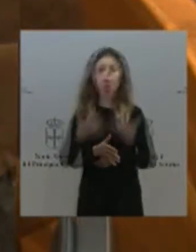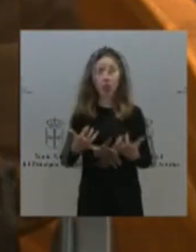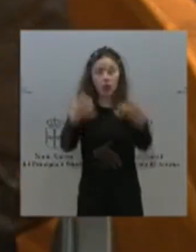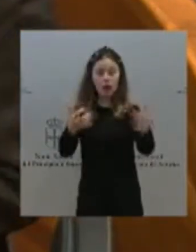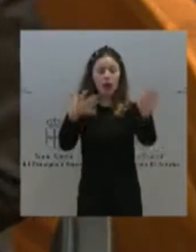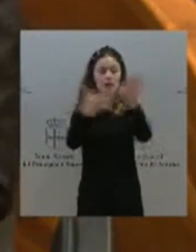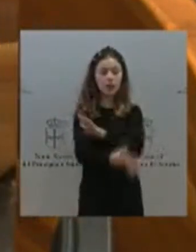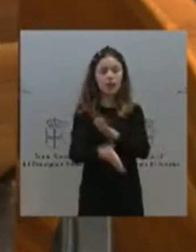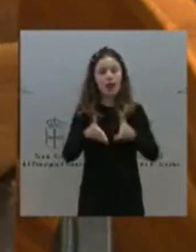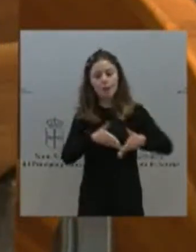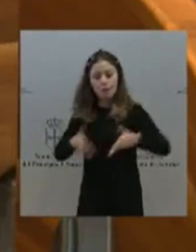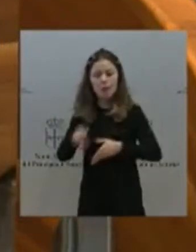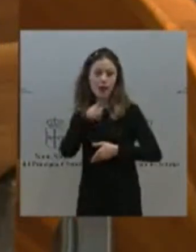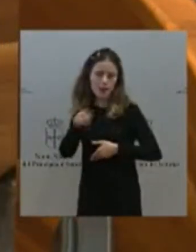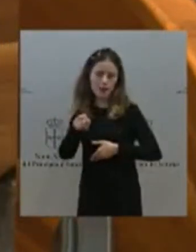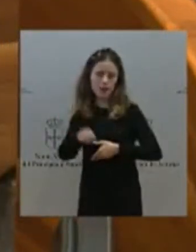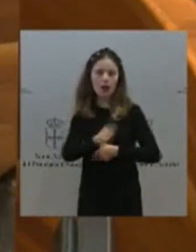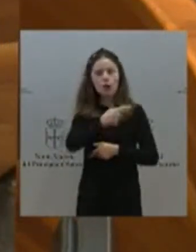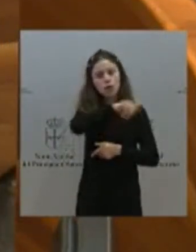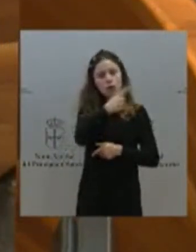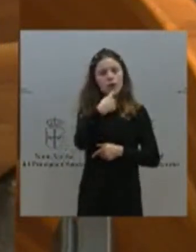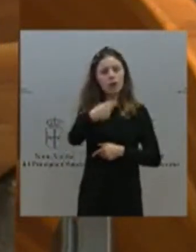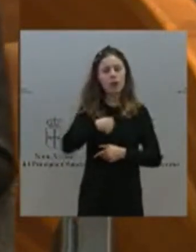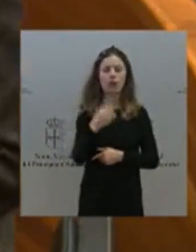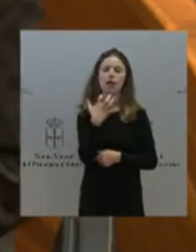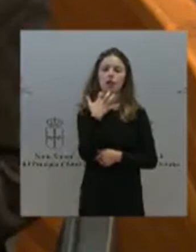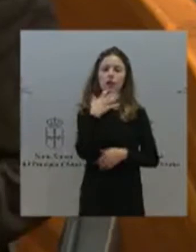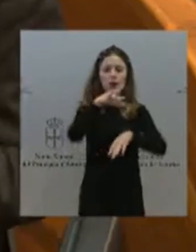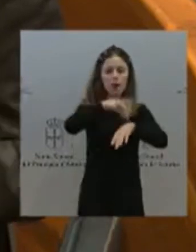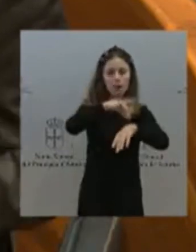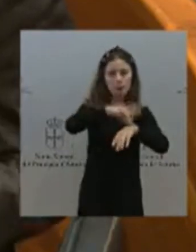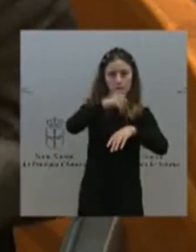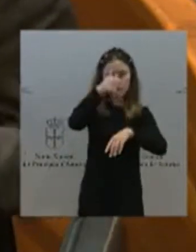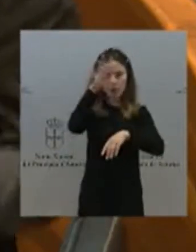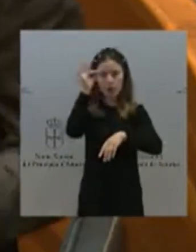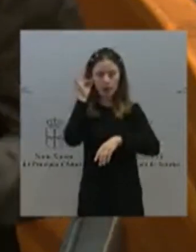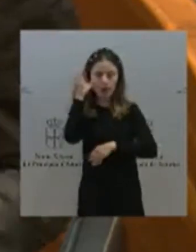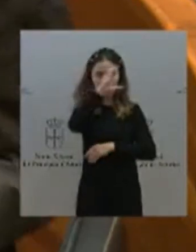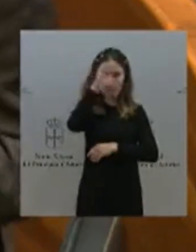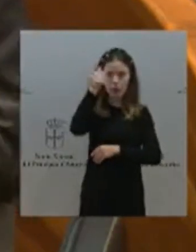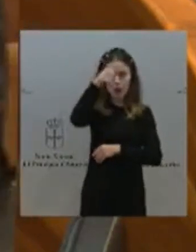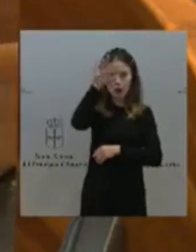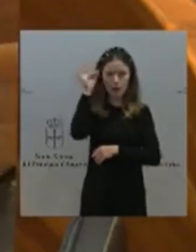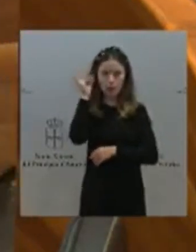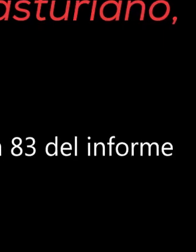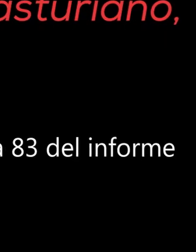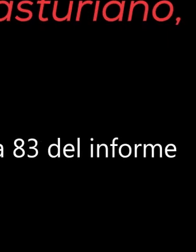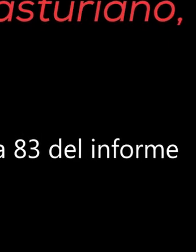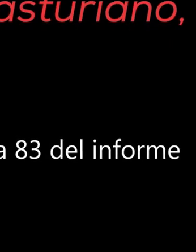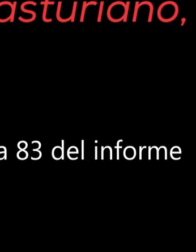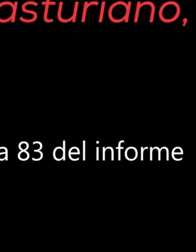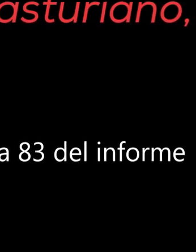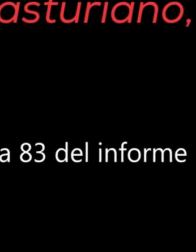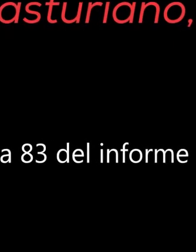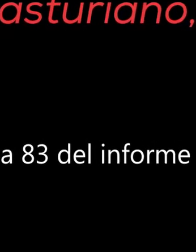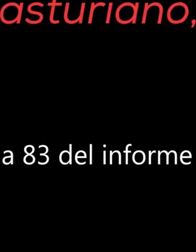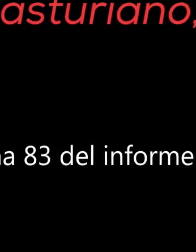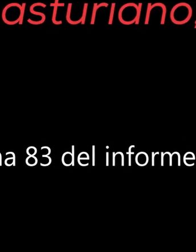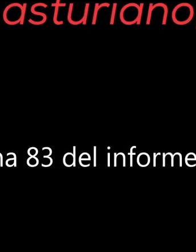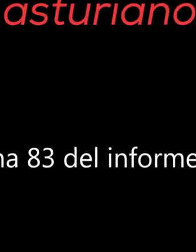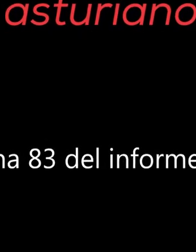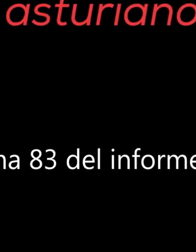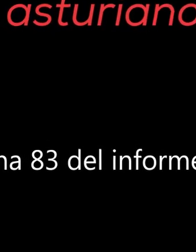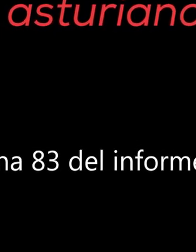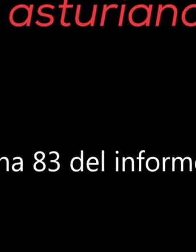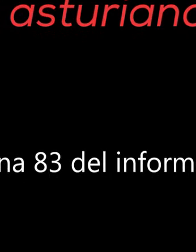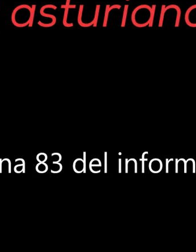Asturias, los médicos, médicas, enfermeros, enfermeras, pues no, tampoco se les va a exigir saber asturiano para ser médico, médica y ejercer